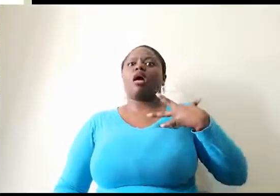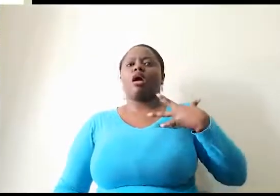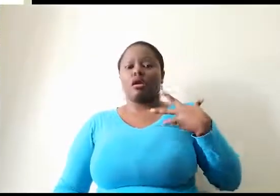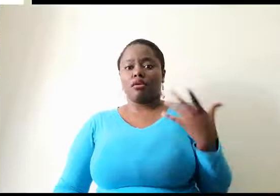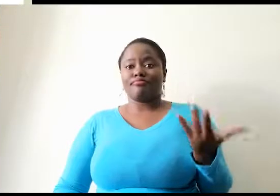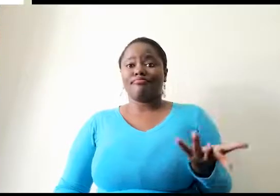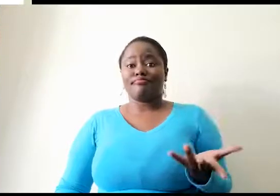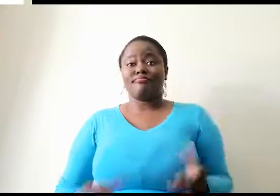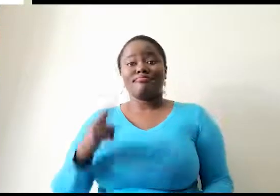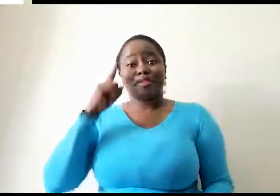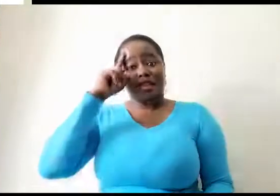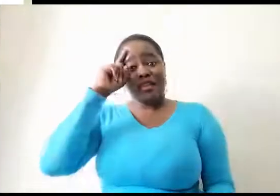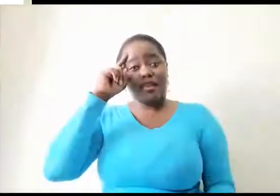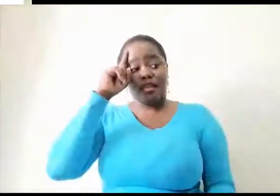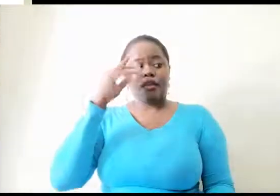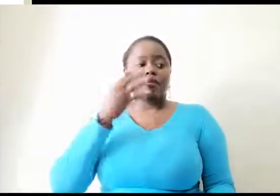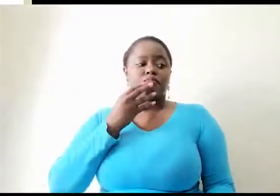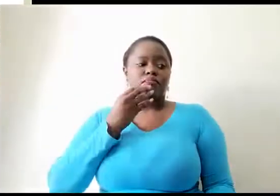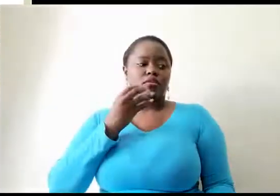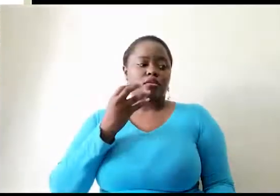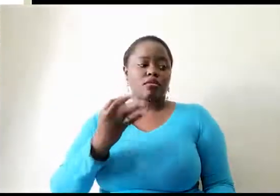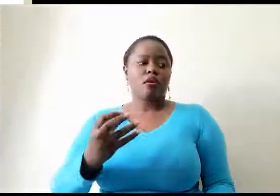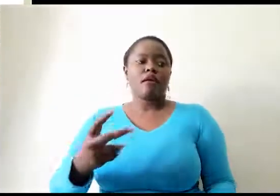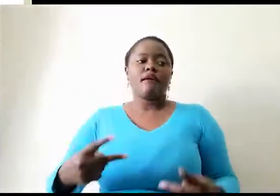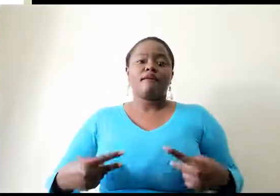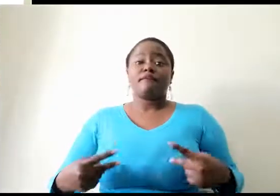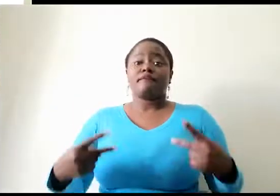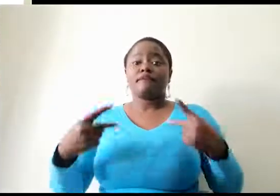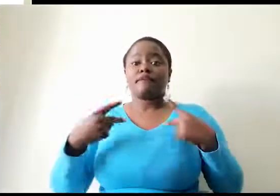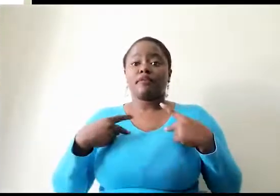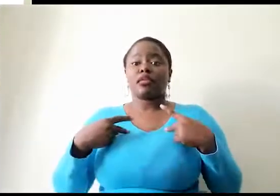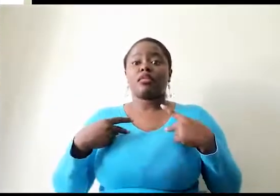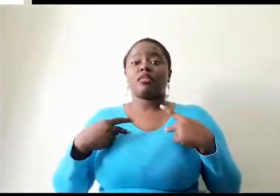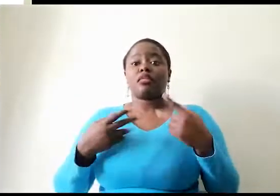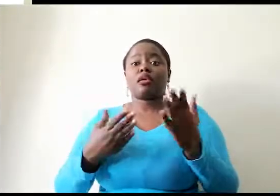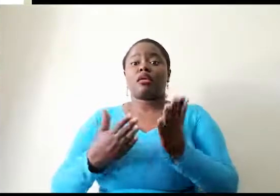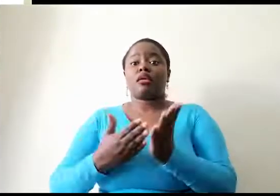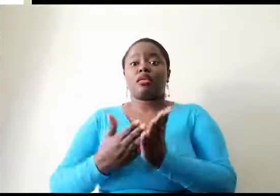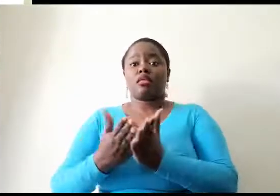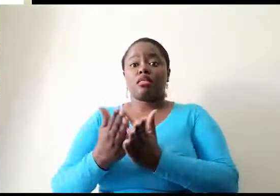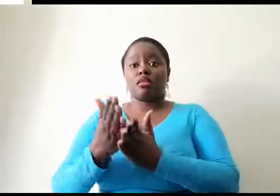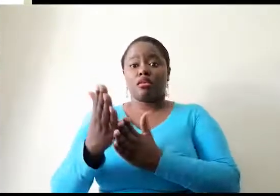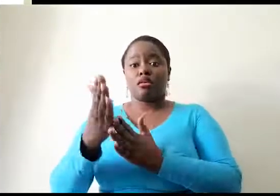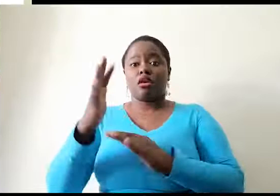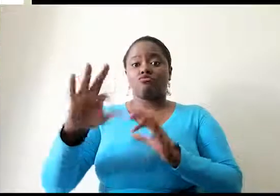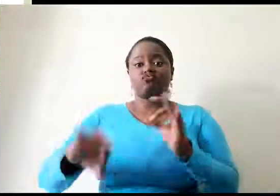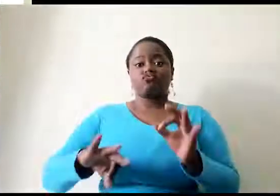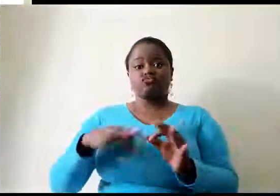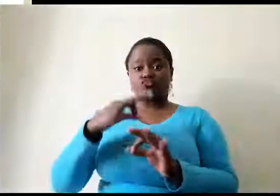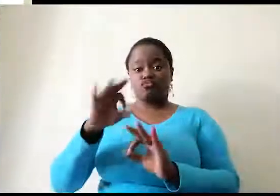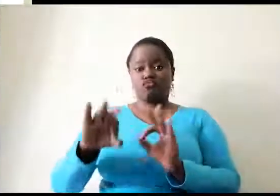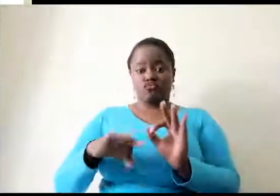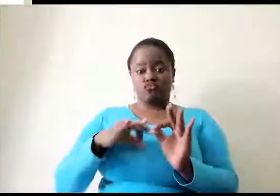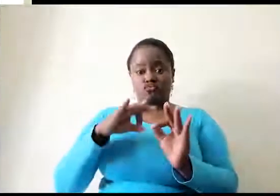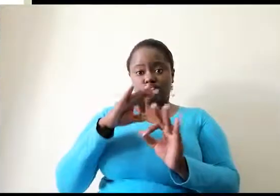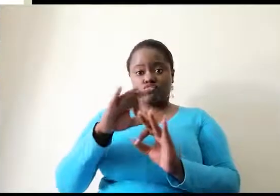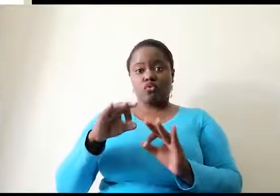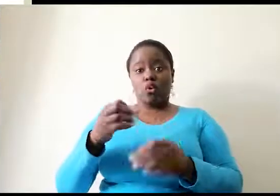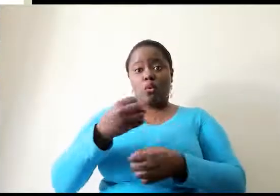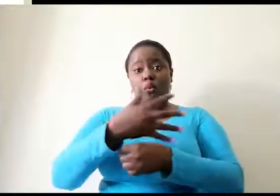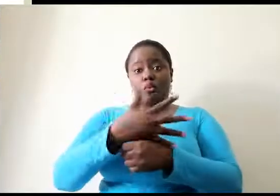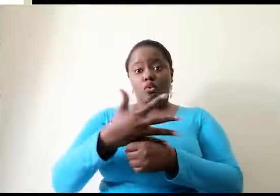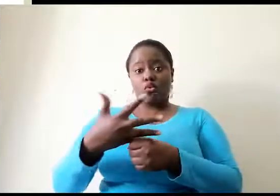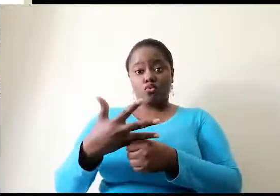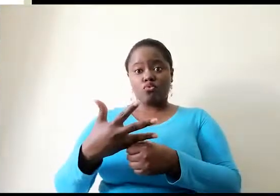un materialista y lo único a lo que le concede una vida eterna es a los mismos átomos, pero no al producto